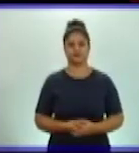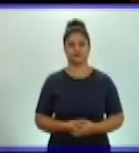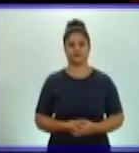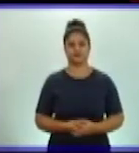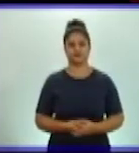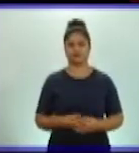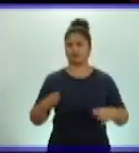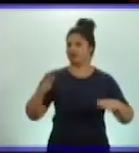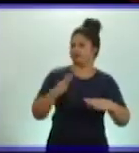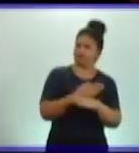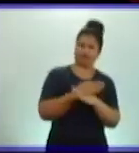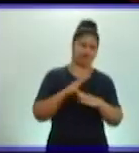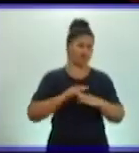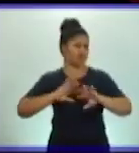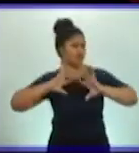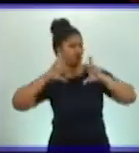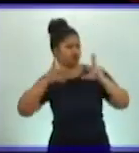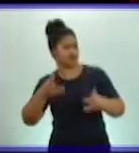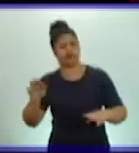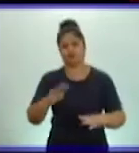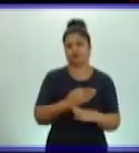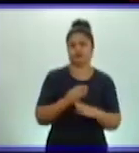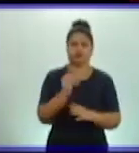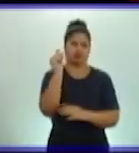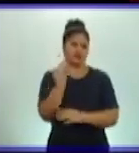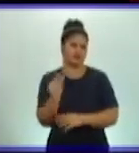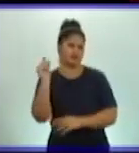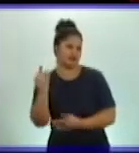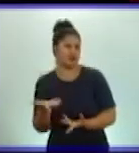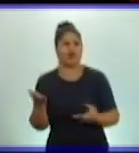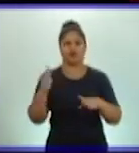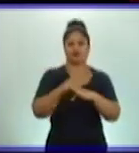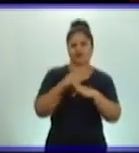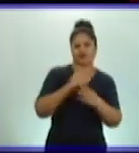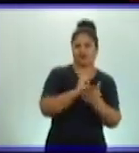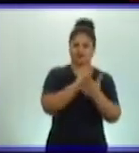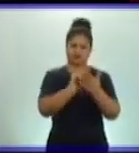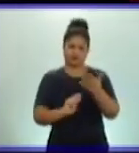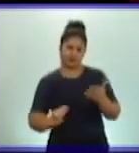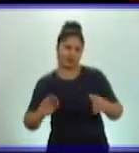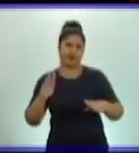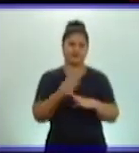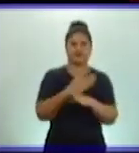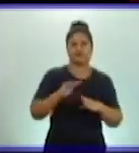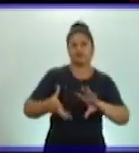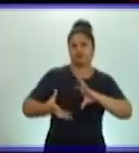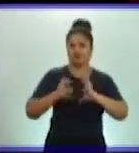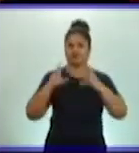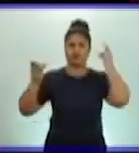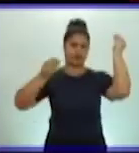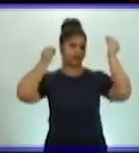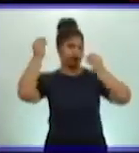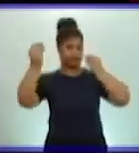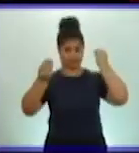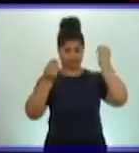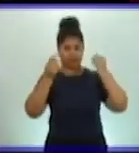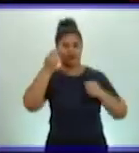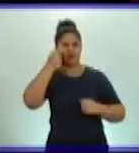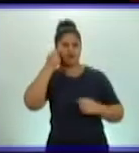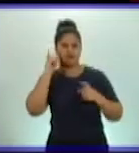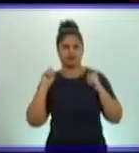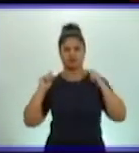lectores haya. Piensen, por ejemplo, en Caperucita Roja. Caperucita Roja es un clásico de siempre, es